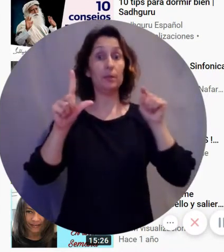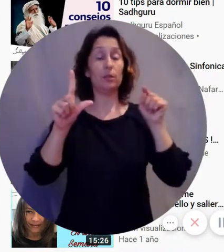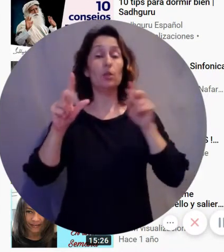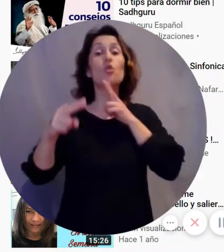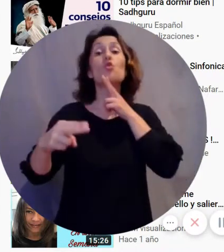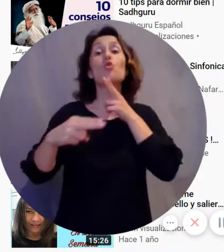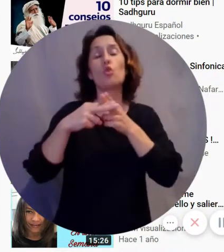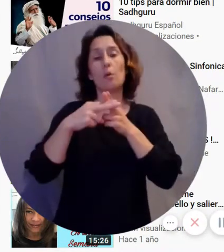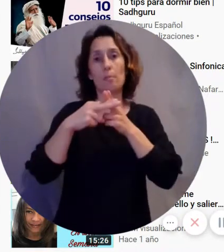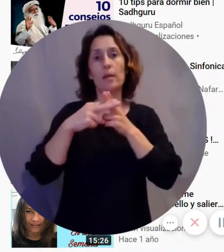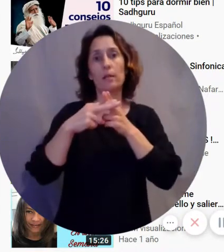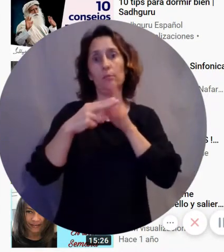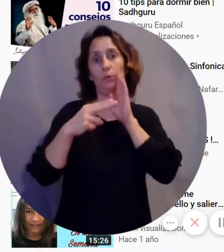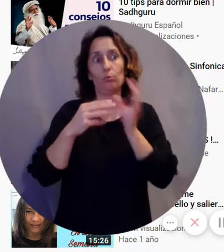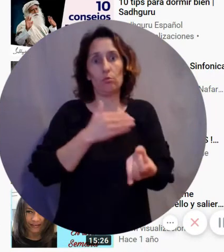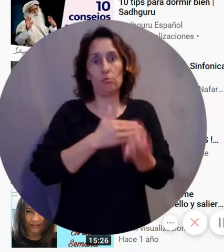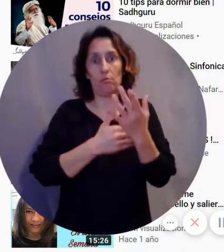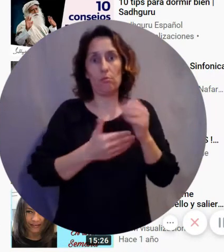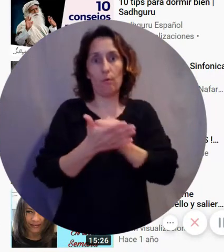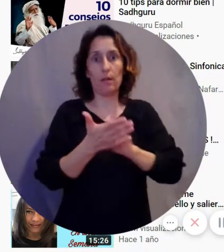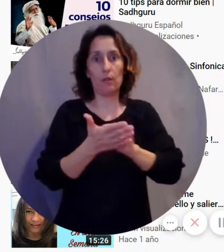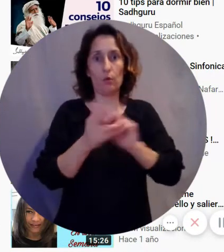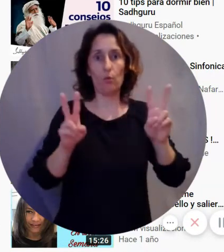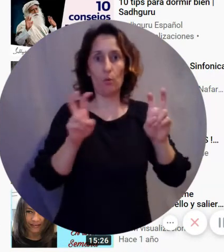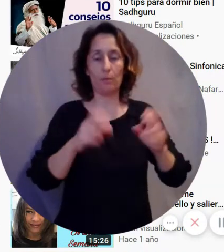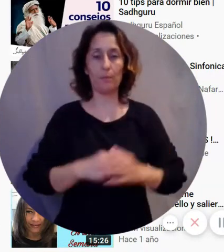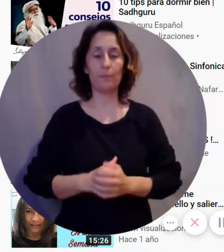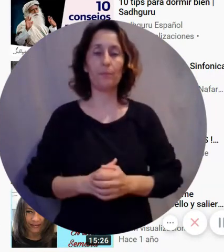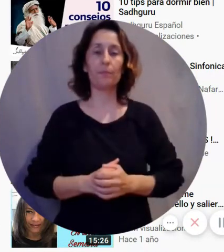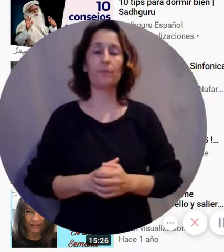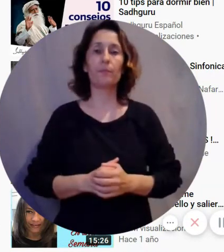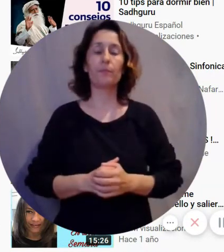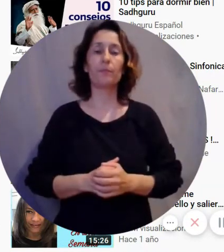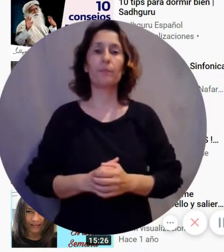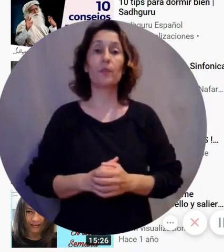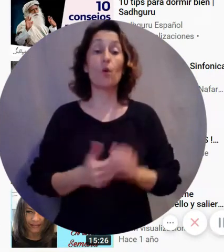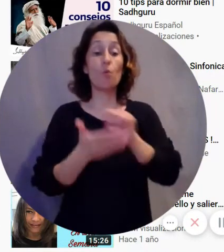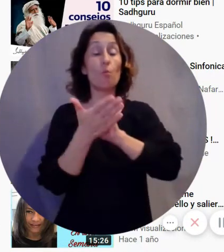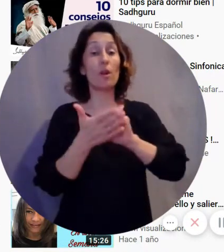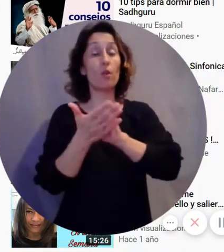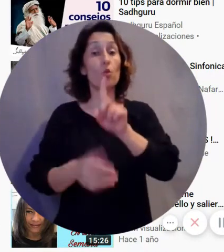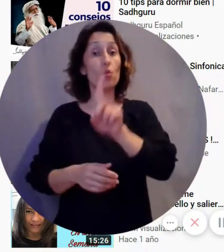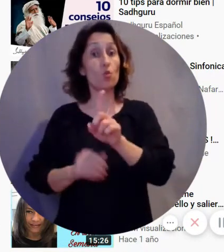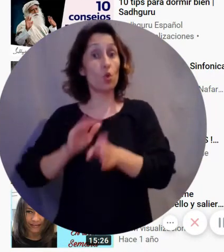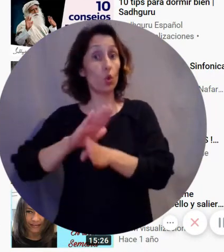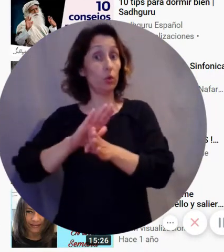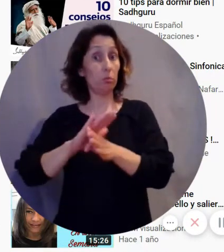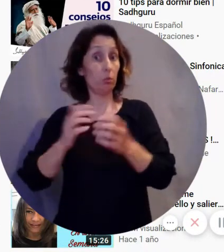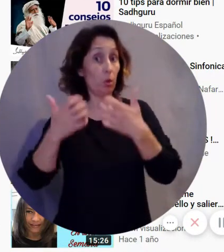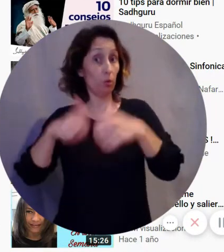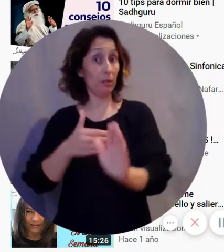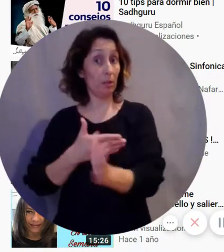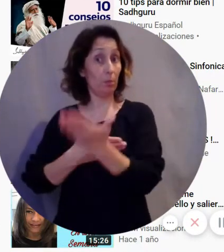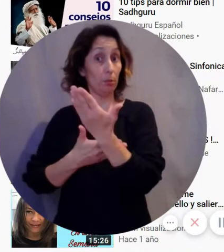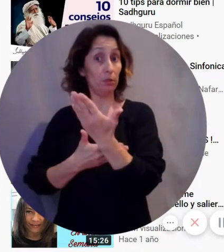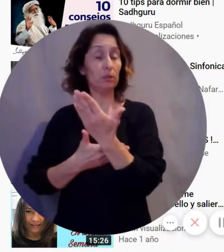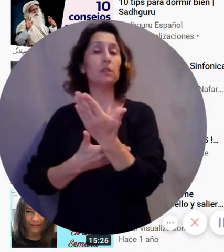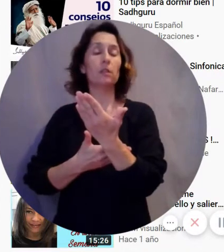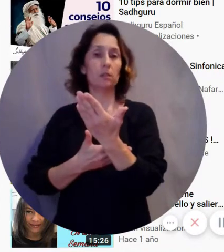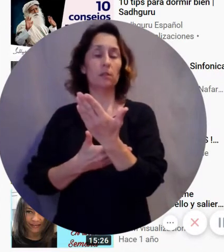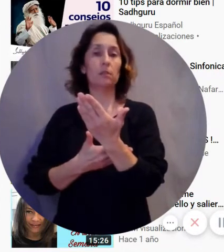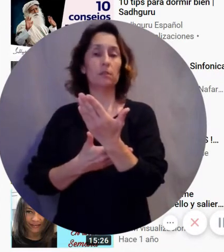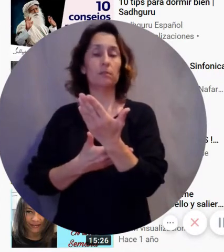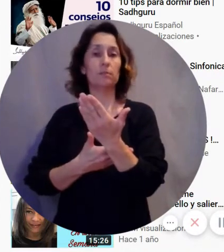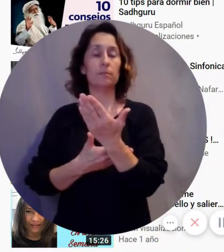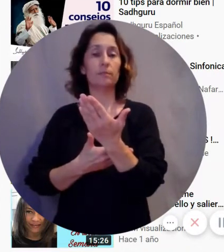estamos creando. Si quieres avanzar con el borrador 1, que aparece propuesto por defecto, únicamente deberás pulsar en